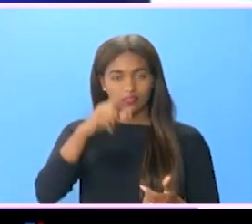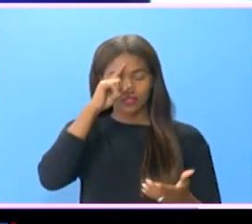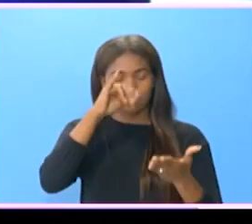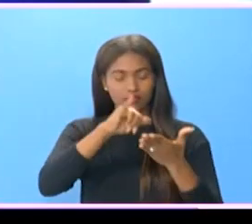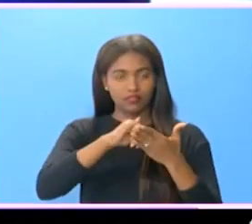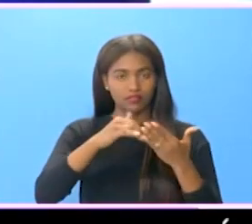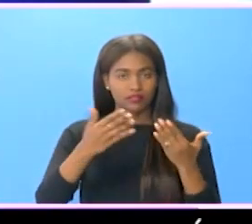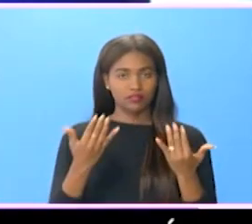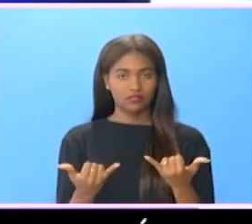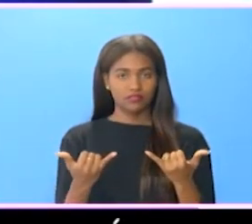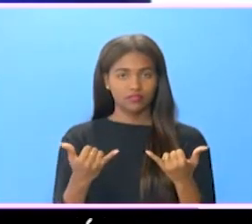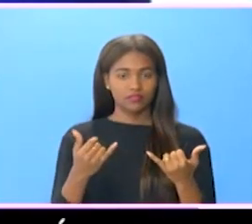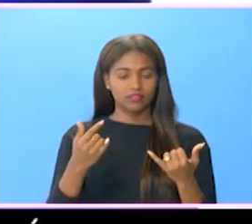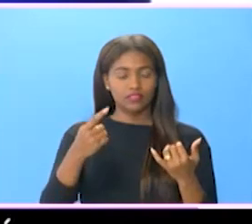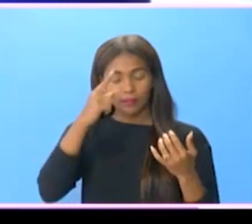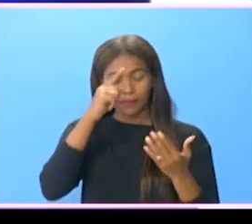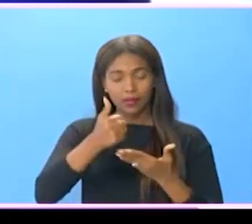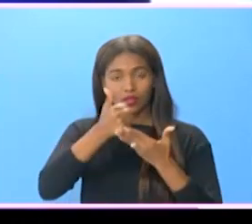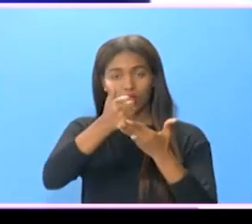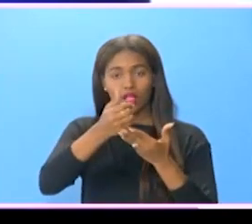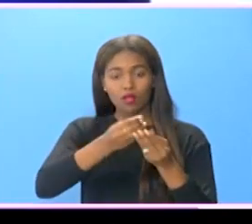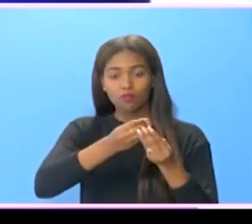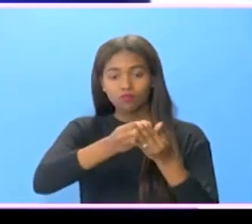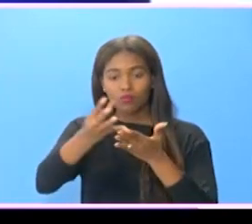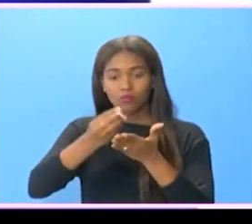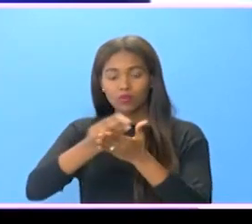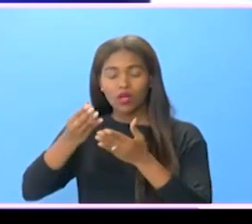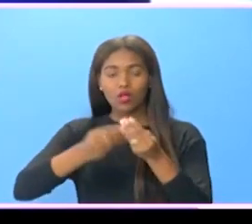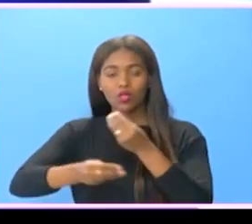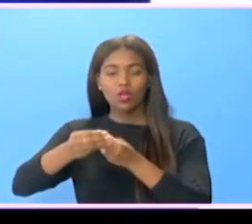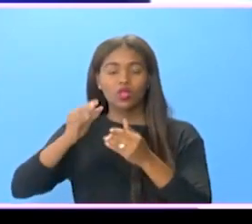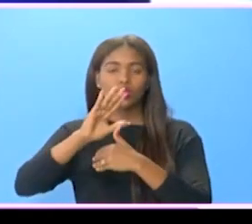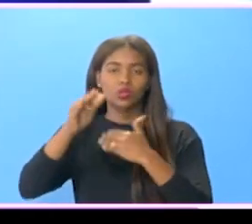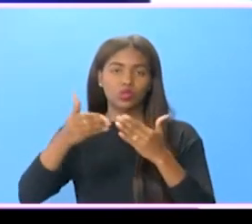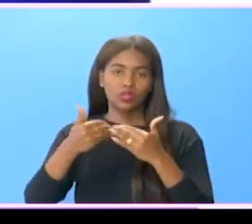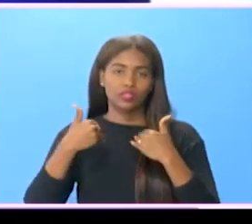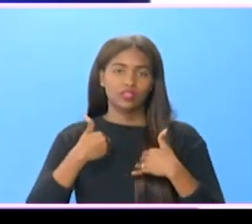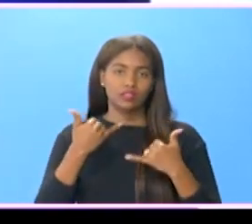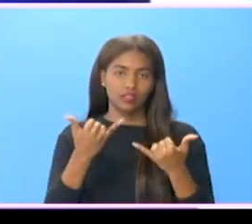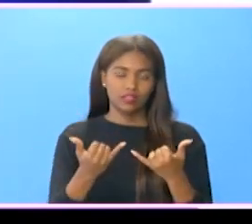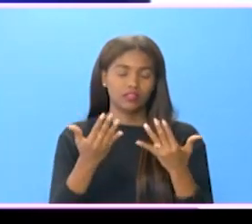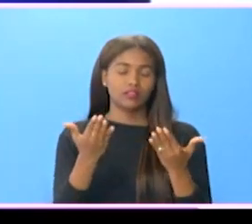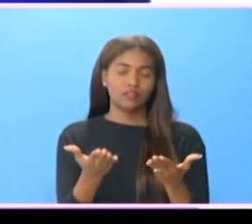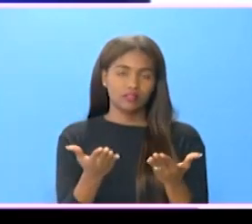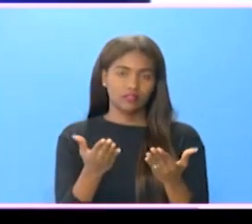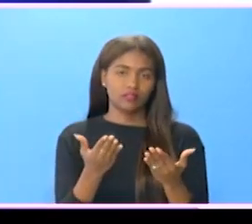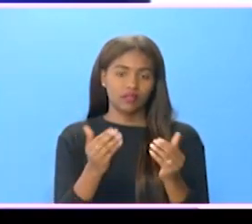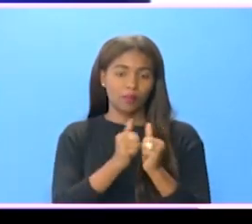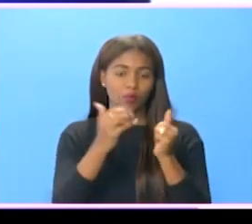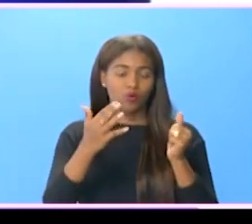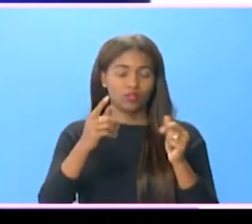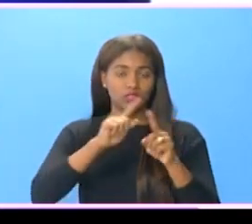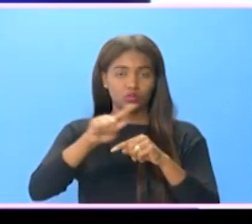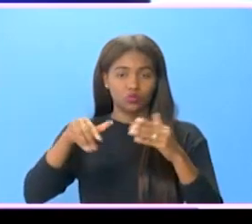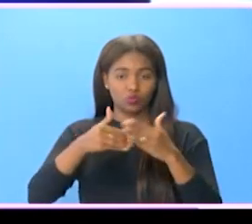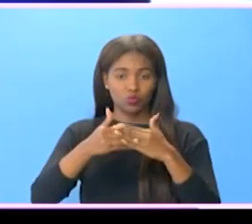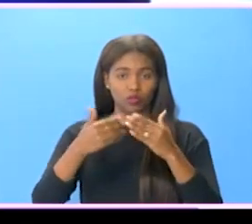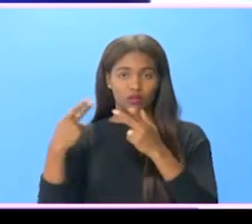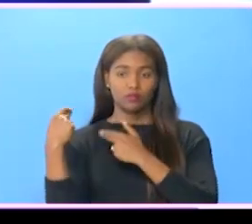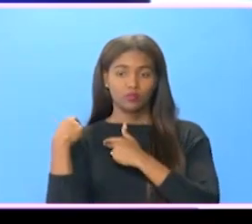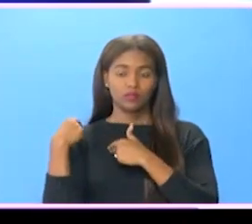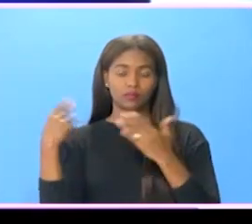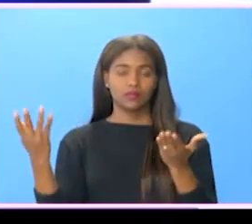recuperado, para darle salida a toda esa producción que hemos tenido récord, el funcionamiento de la mayoría de las localidades a nivel